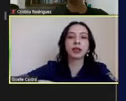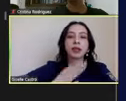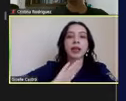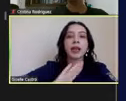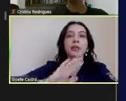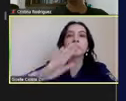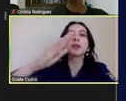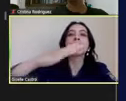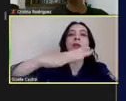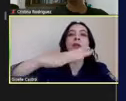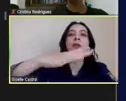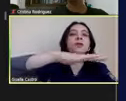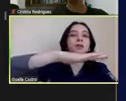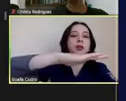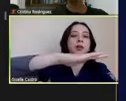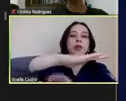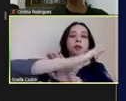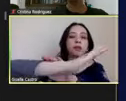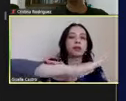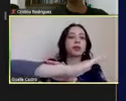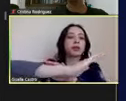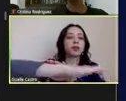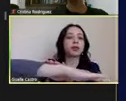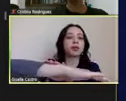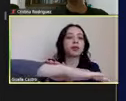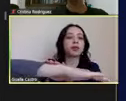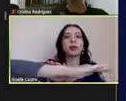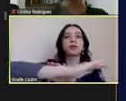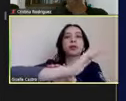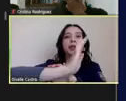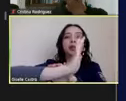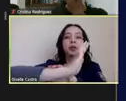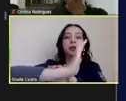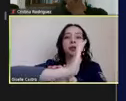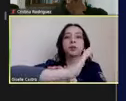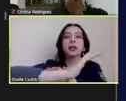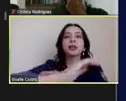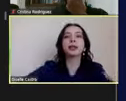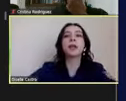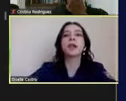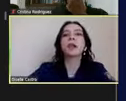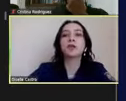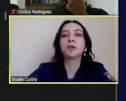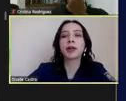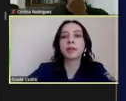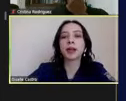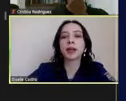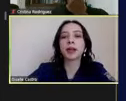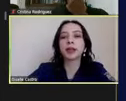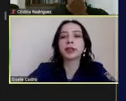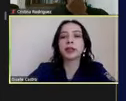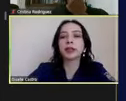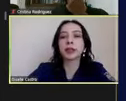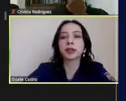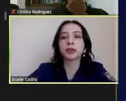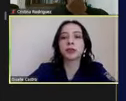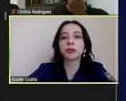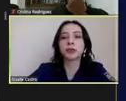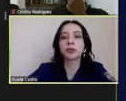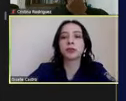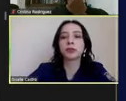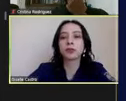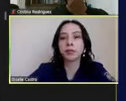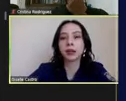hacer puntitas sentado. O justamente el movimiento que les digo de llevar su piecito hacia su pierna. Como pueden ver aquí, el paciente lo está